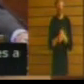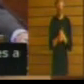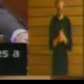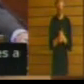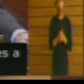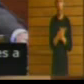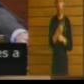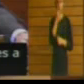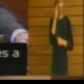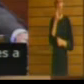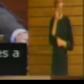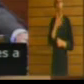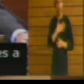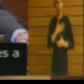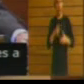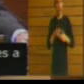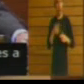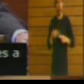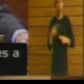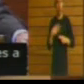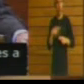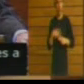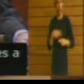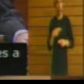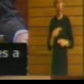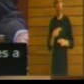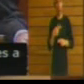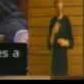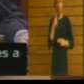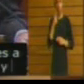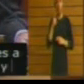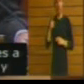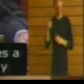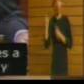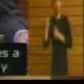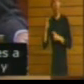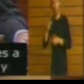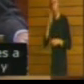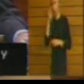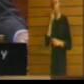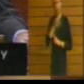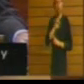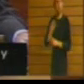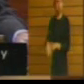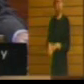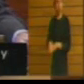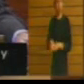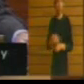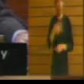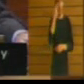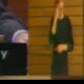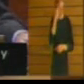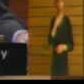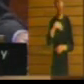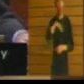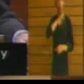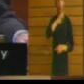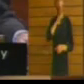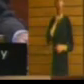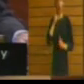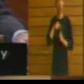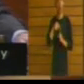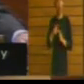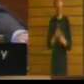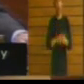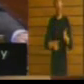de intereses partidistas y políticos por encima de los educativos. Han primado más los intereses nacionalistas y ese